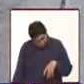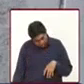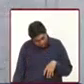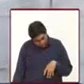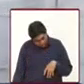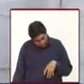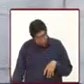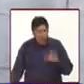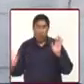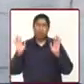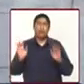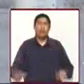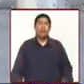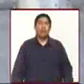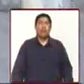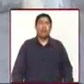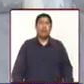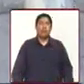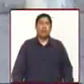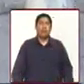de no estacionar.